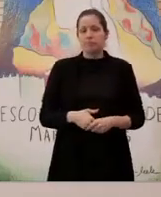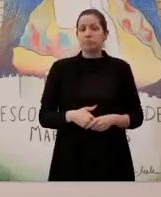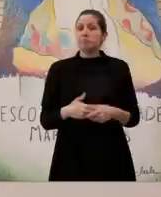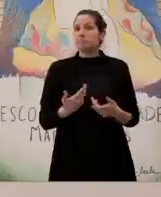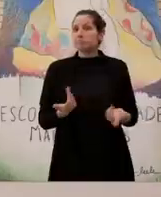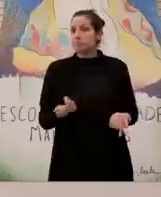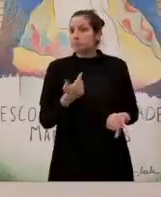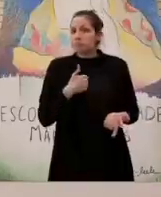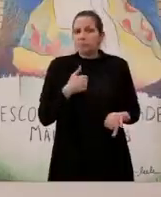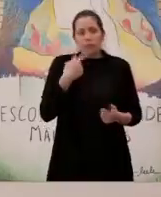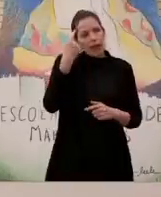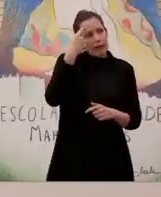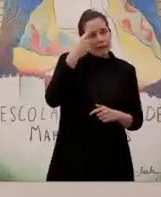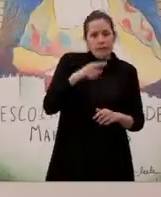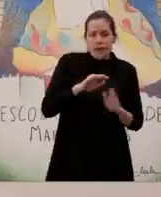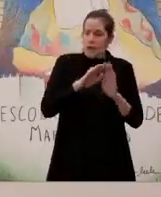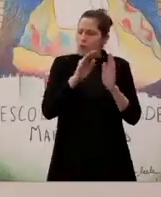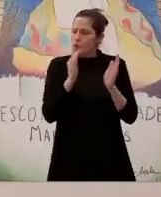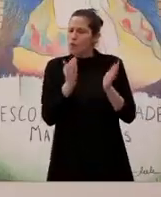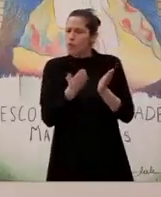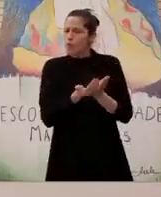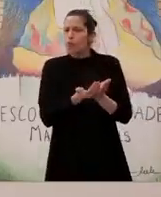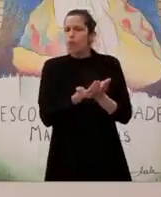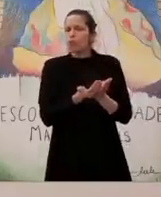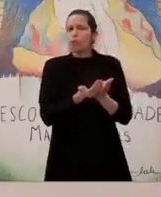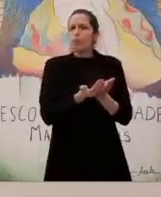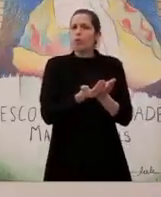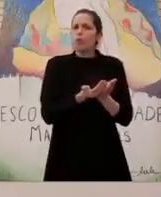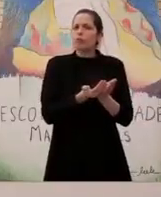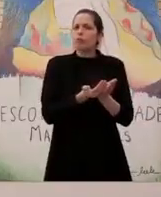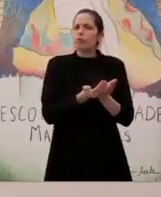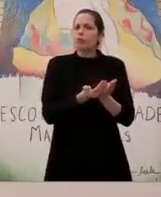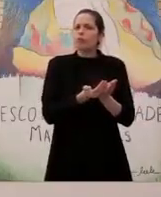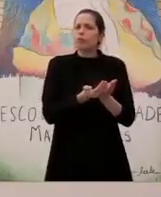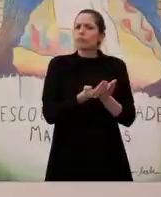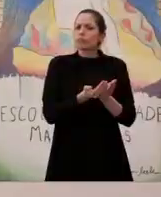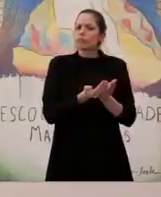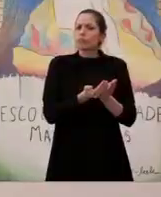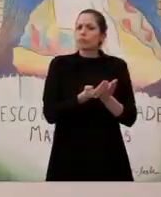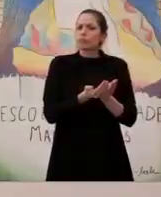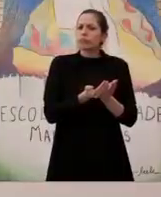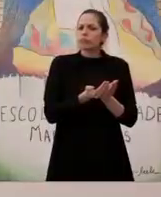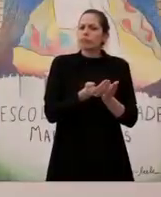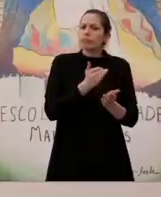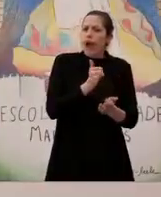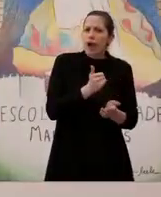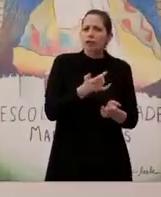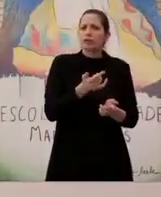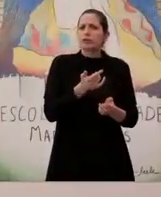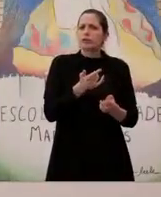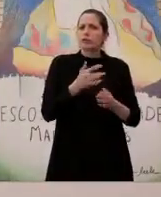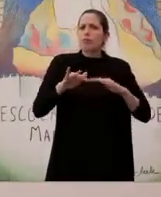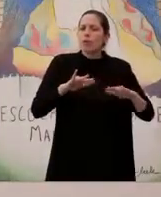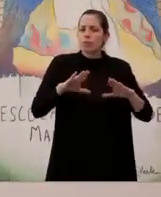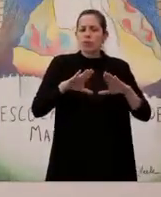pues sé que que o mundo existe y la globalización es posible también bello como movimientos feministas